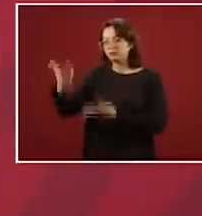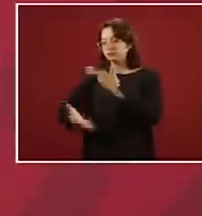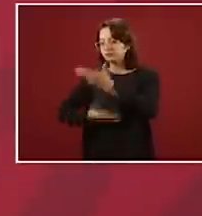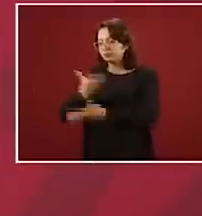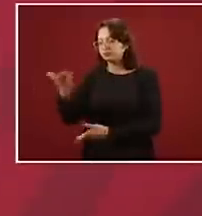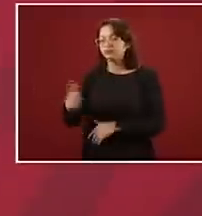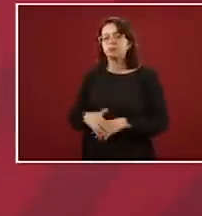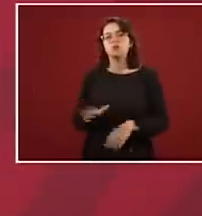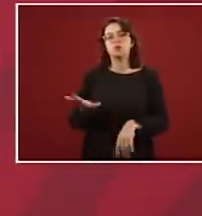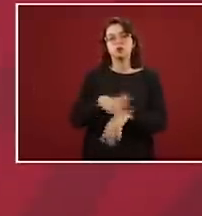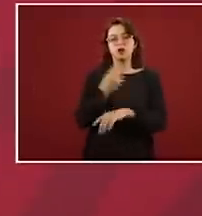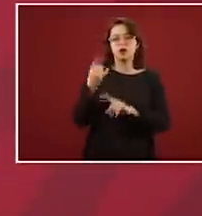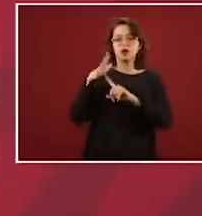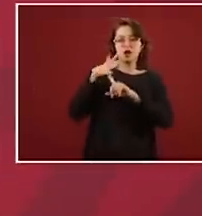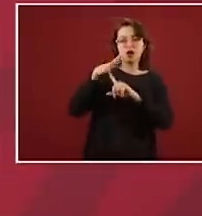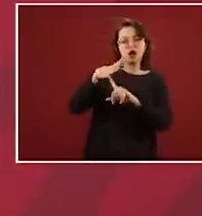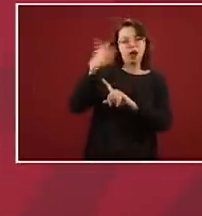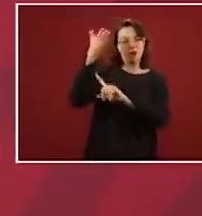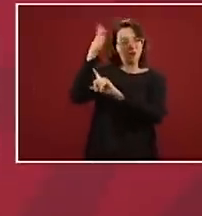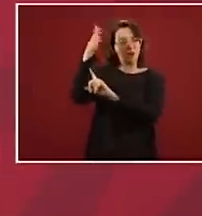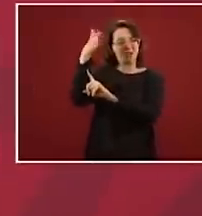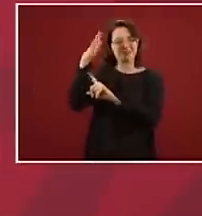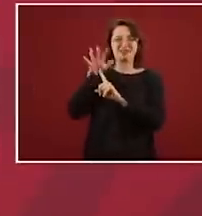ambulancias aéreas,